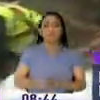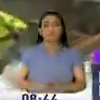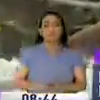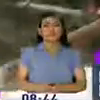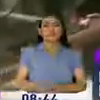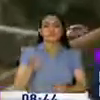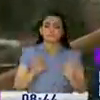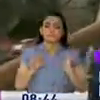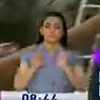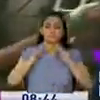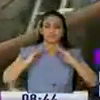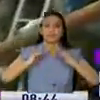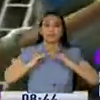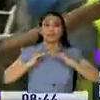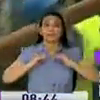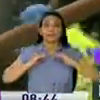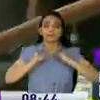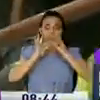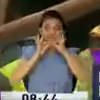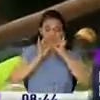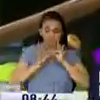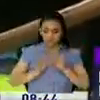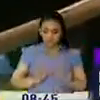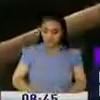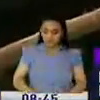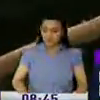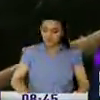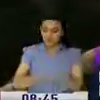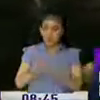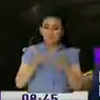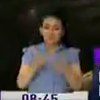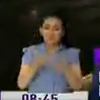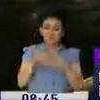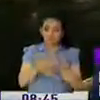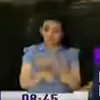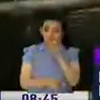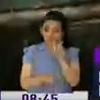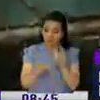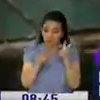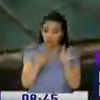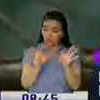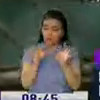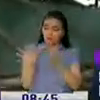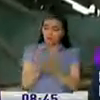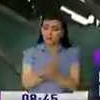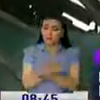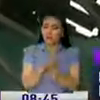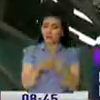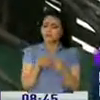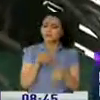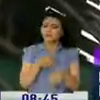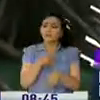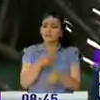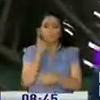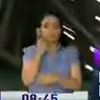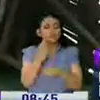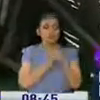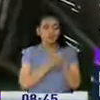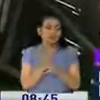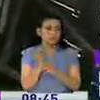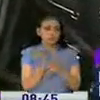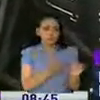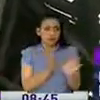Esta vivienda en la que se está realizando la intervención, ¿estaba habitada? ¿Hace cuánto tiempo se inició esta intervención? No, son 11 años que esto